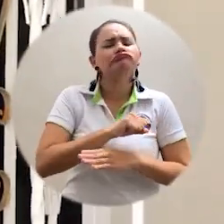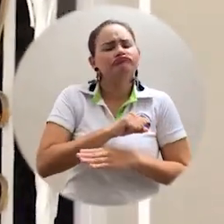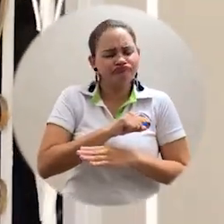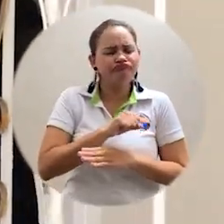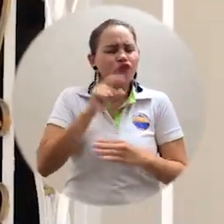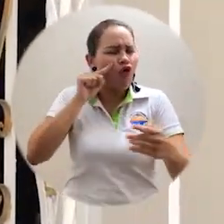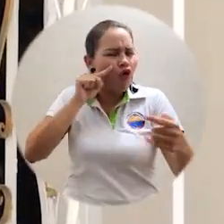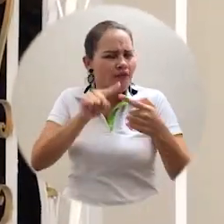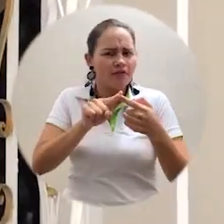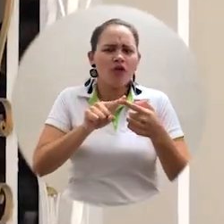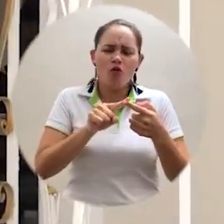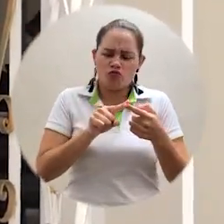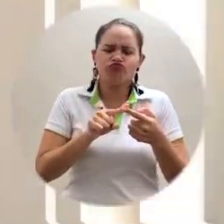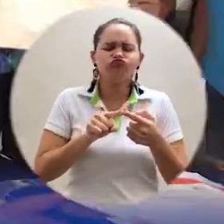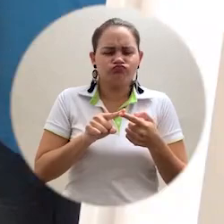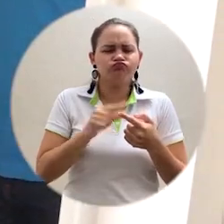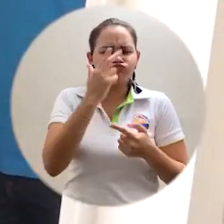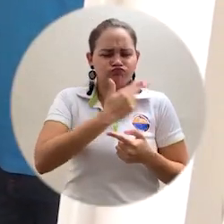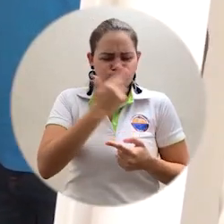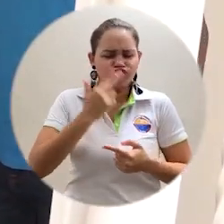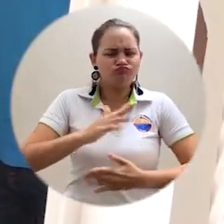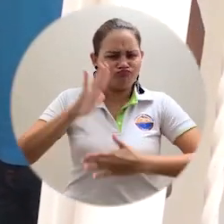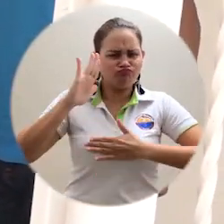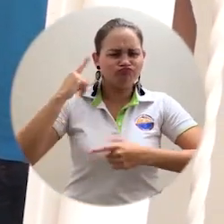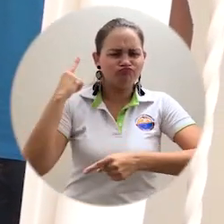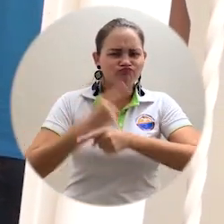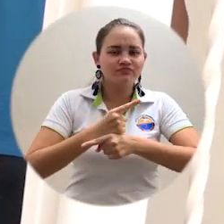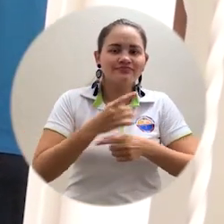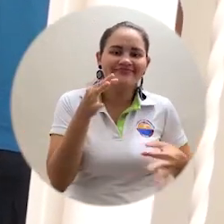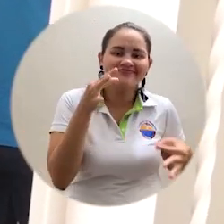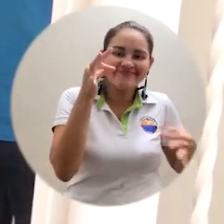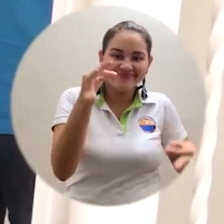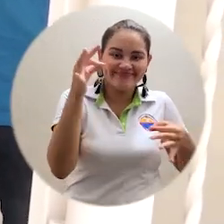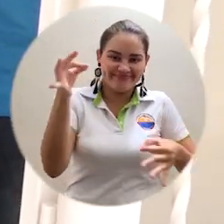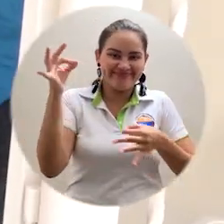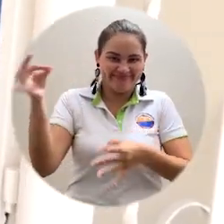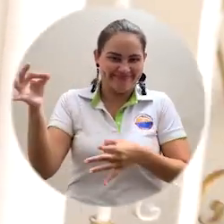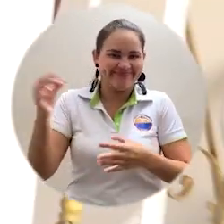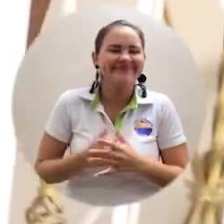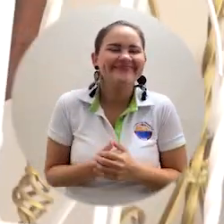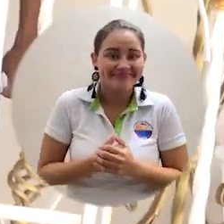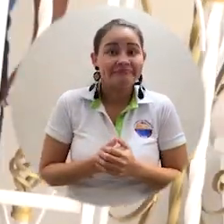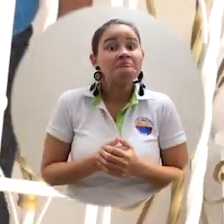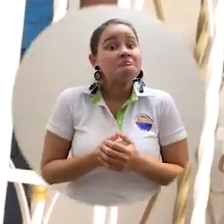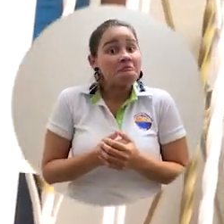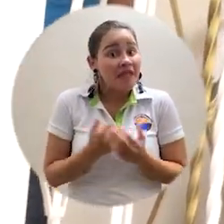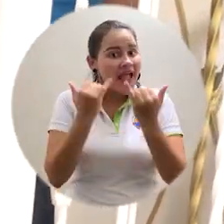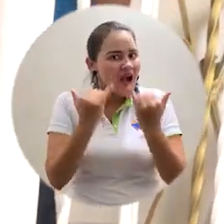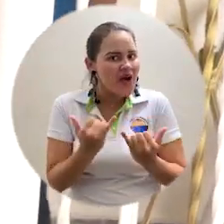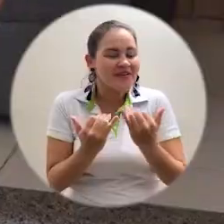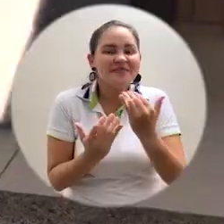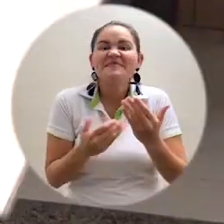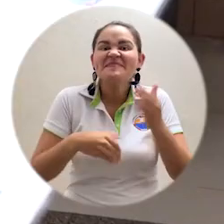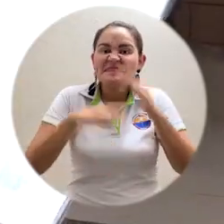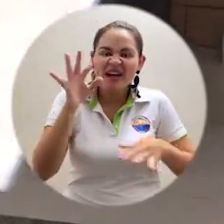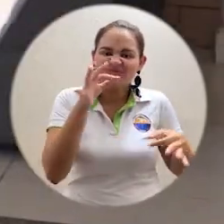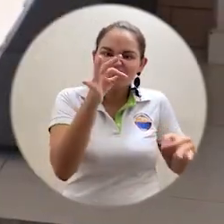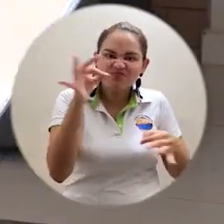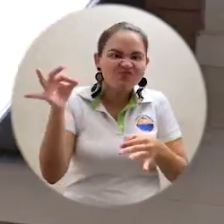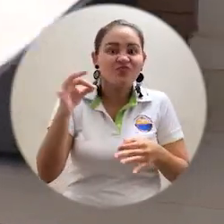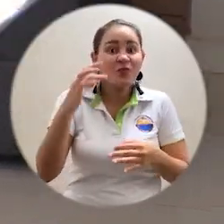entregando personalmente, puerta a puerta, los diplomas de grados. Ahora, el turno del grado en casa fue para nuevos profesionales